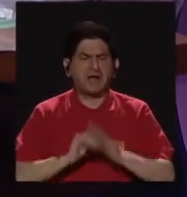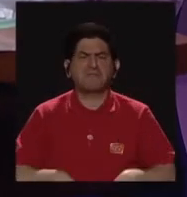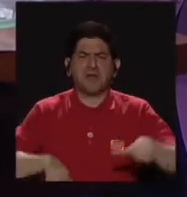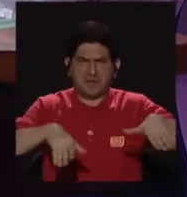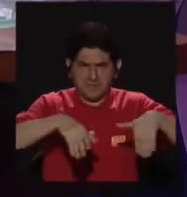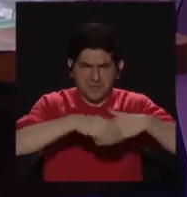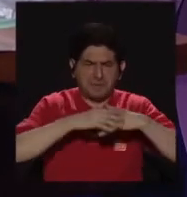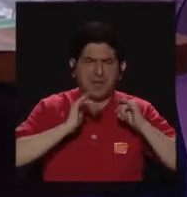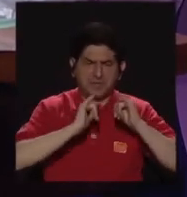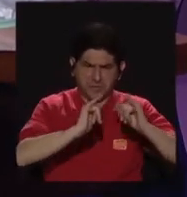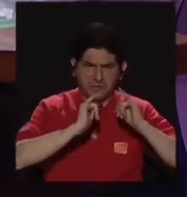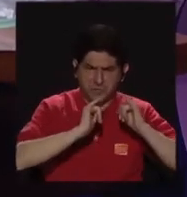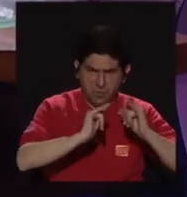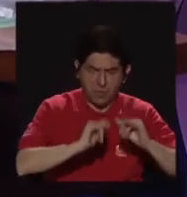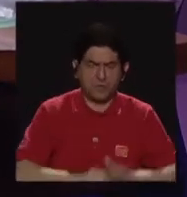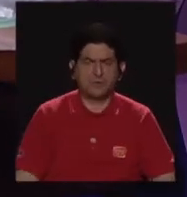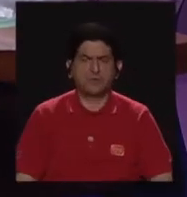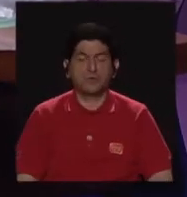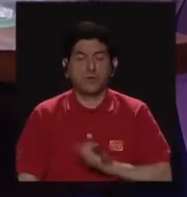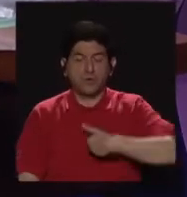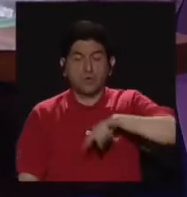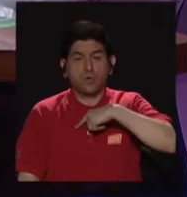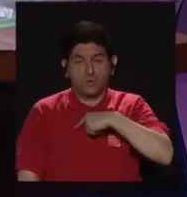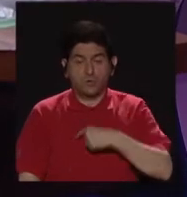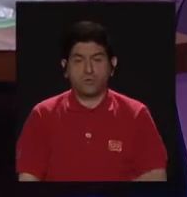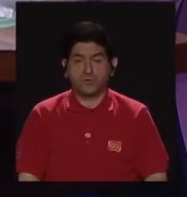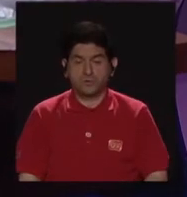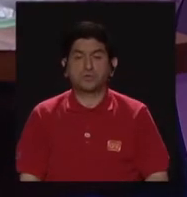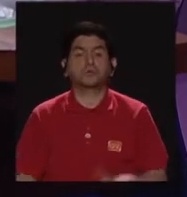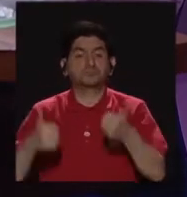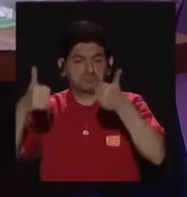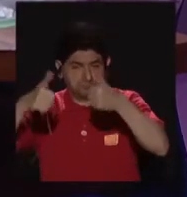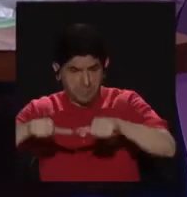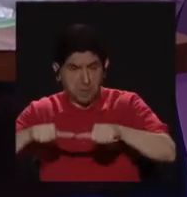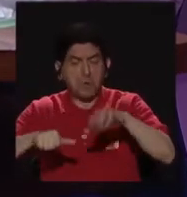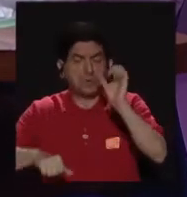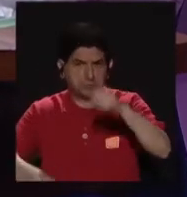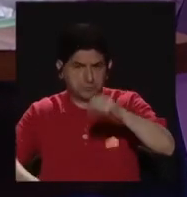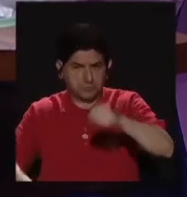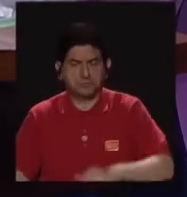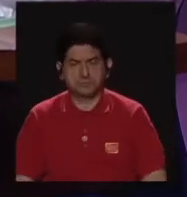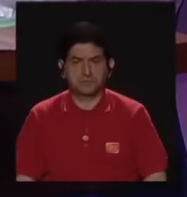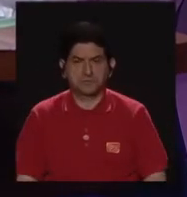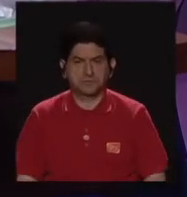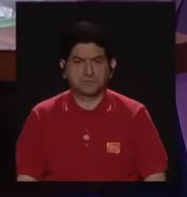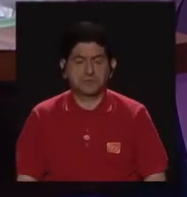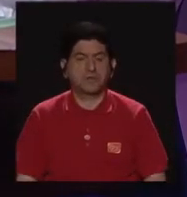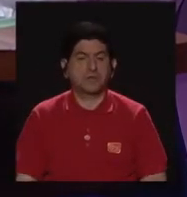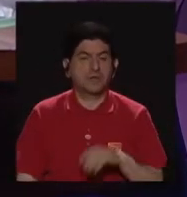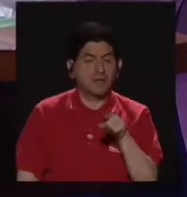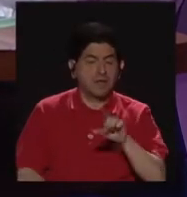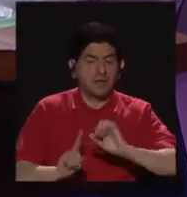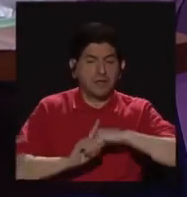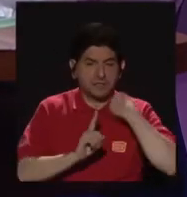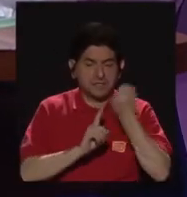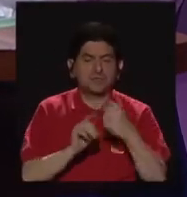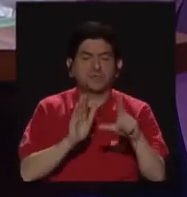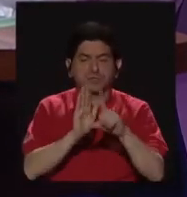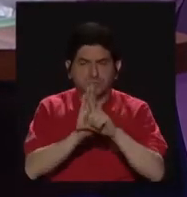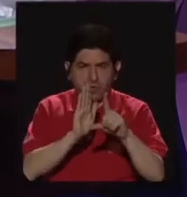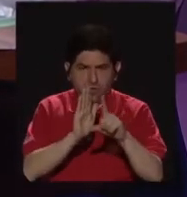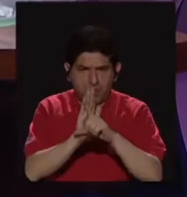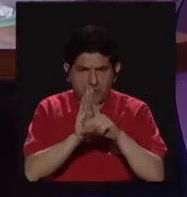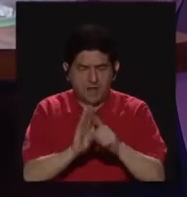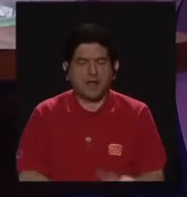igualitario que si bien nosotros y nosotros estamos de acuerdo efectivamente con qué dice legaliza el matrimonio